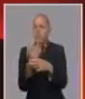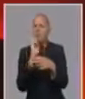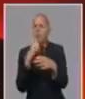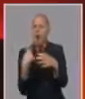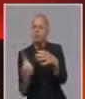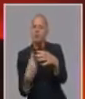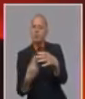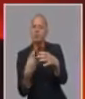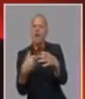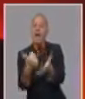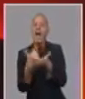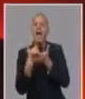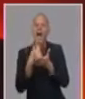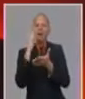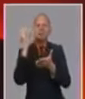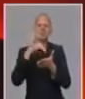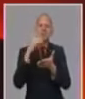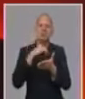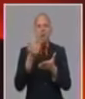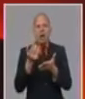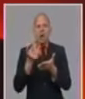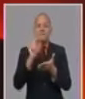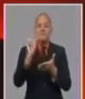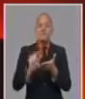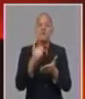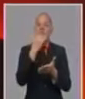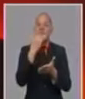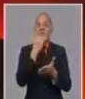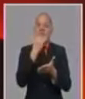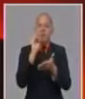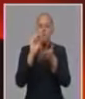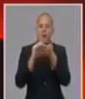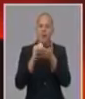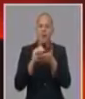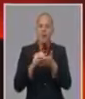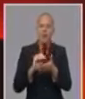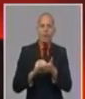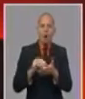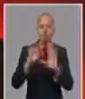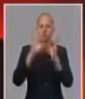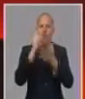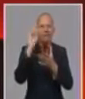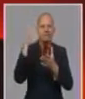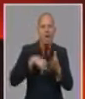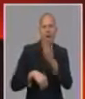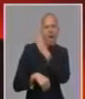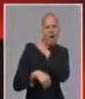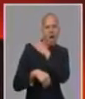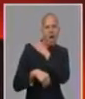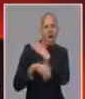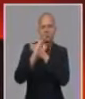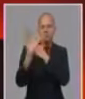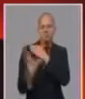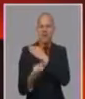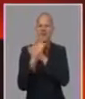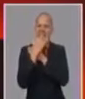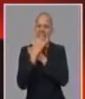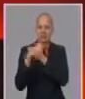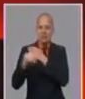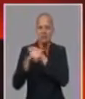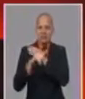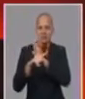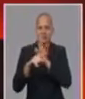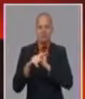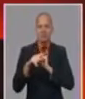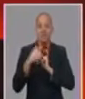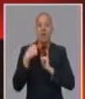tienen multicorte, sino permitió que con este análisis 7 pacientes que eran precisamente pacientes de cuidado, que pensábamos que no